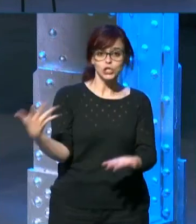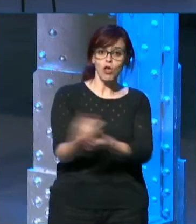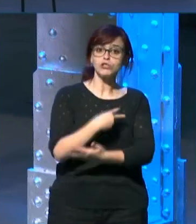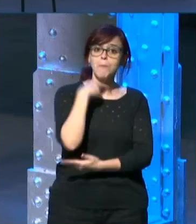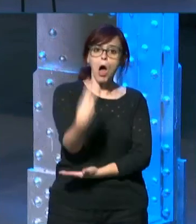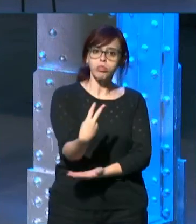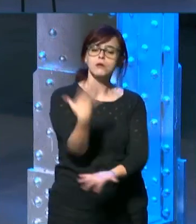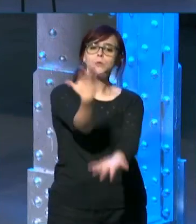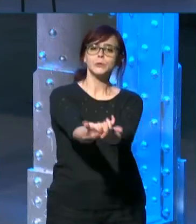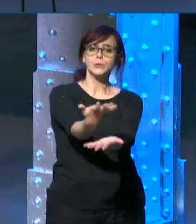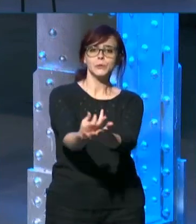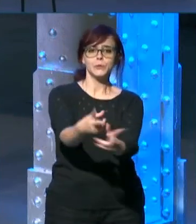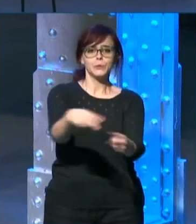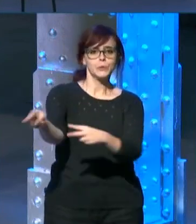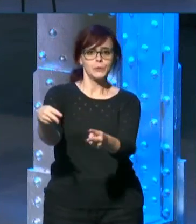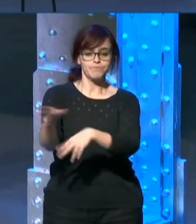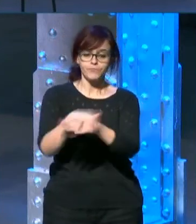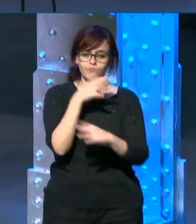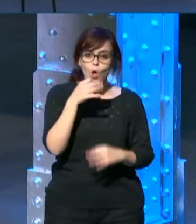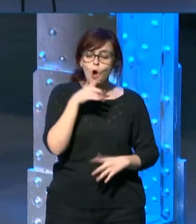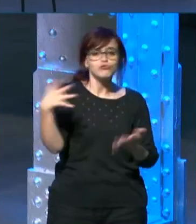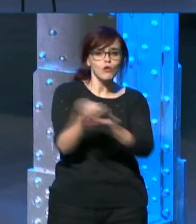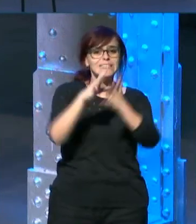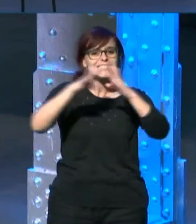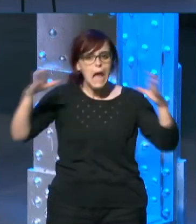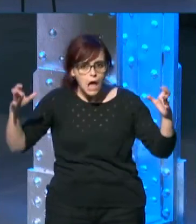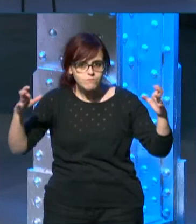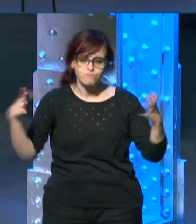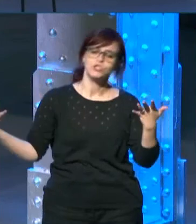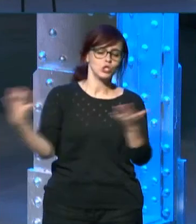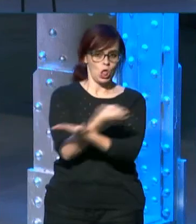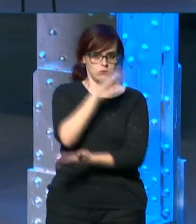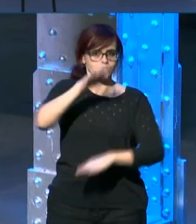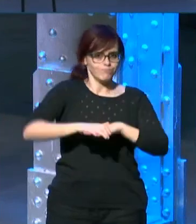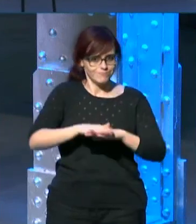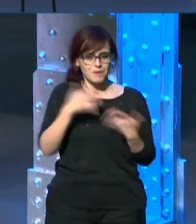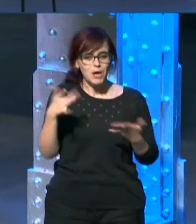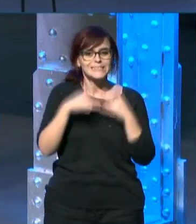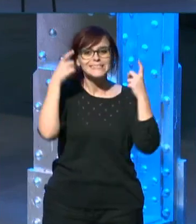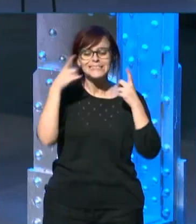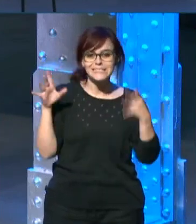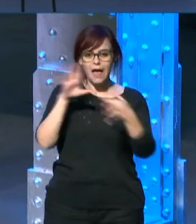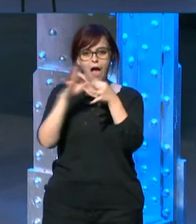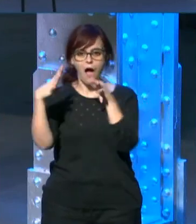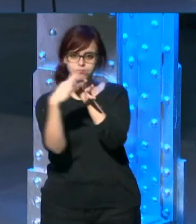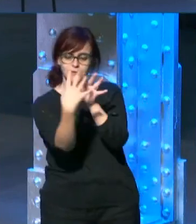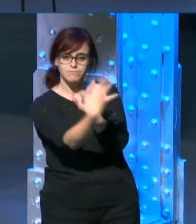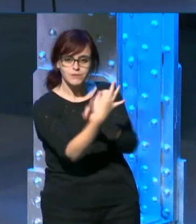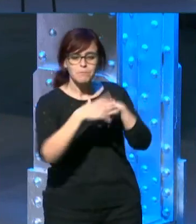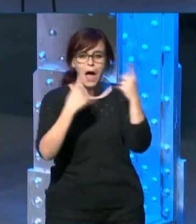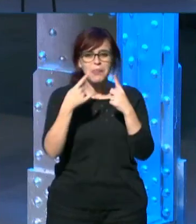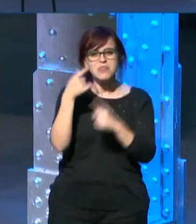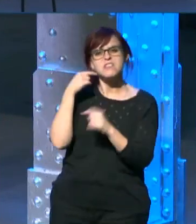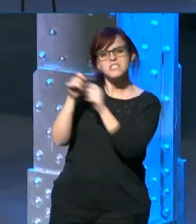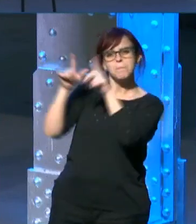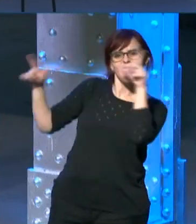remoto. Vamos a compartir, que no tengan unos una pizarra física en la que escribir y los demás tratar de averiguar por la cámara a ver qué es lo que